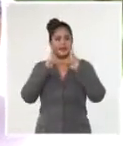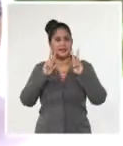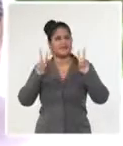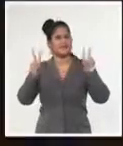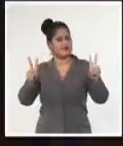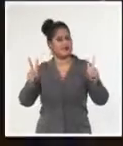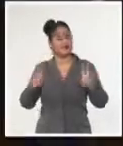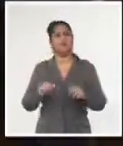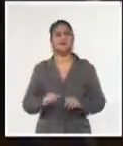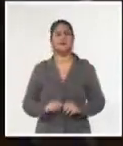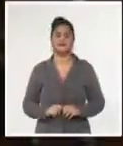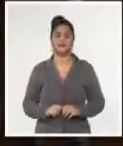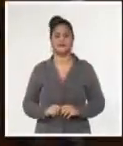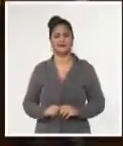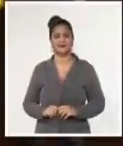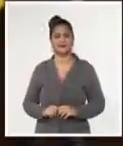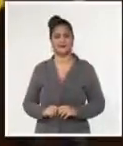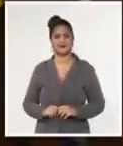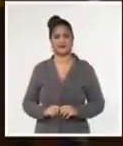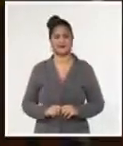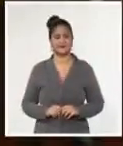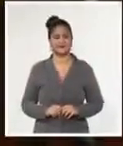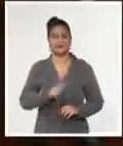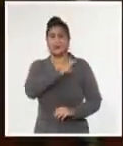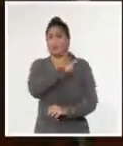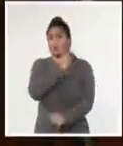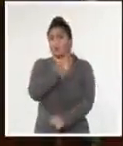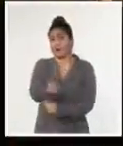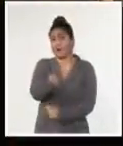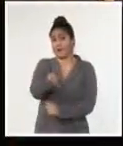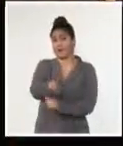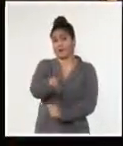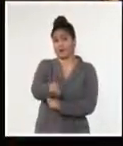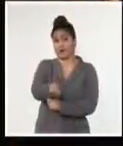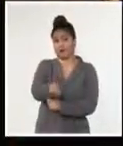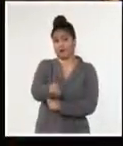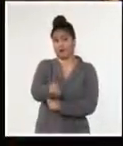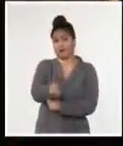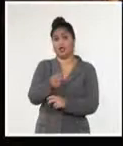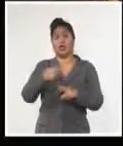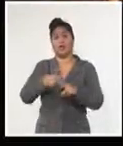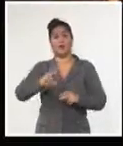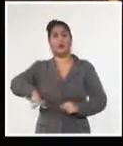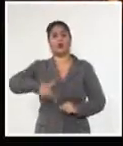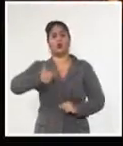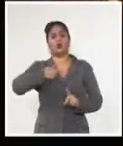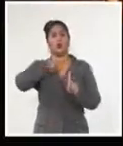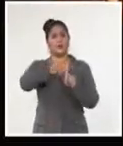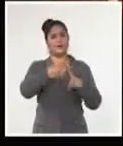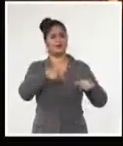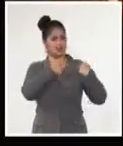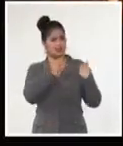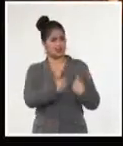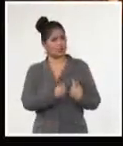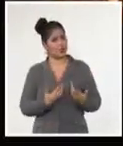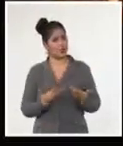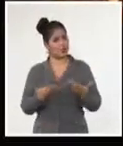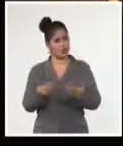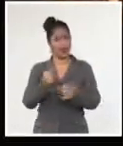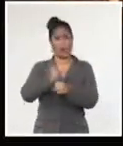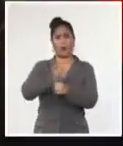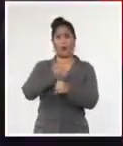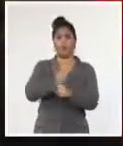como seres humanos. Colaboradores de la misión Cultura Corazón Adentro también mostraron parte de la labor que realizan en las